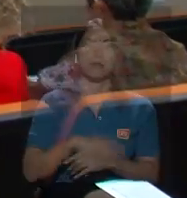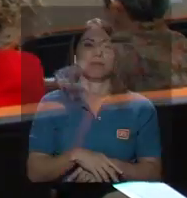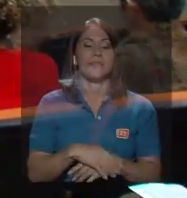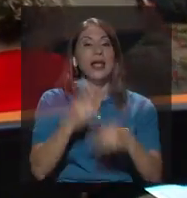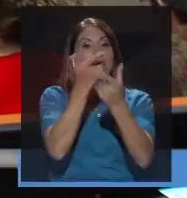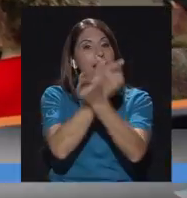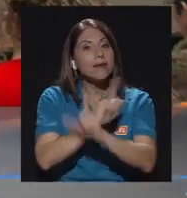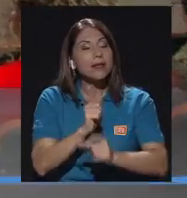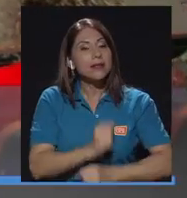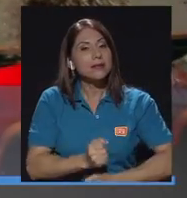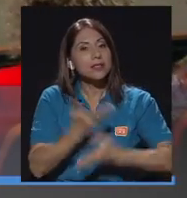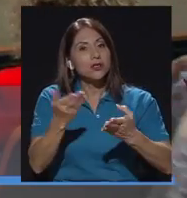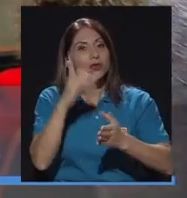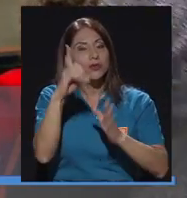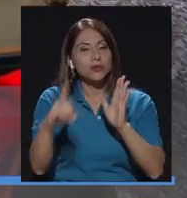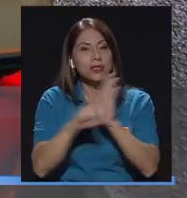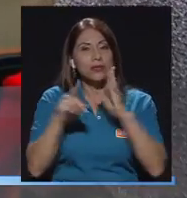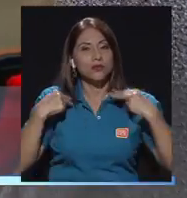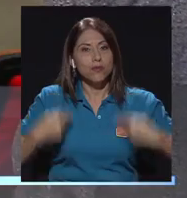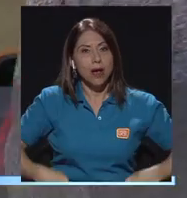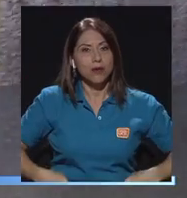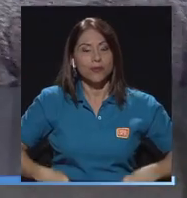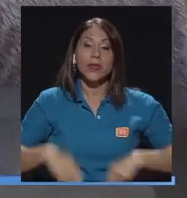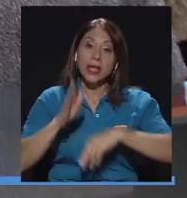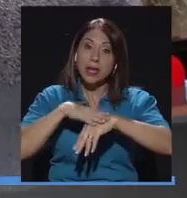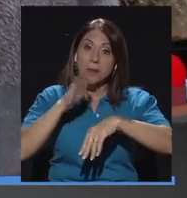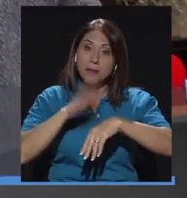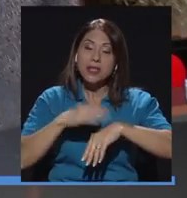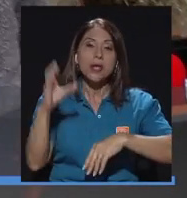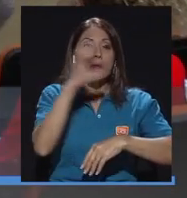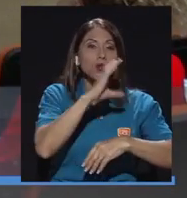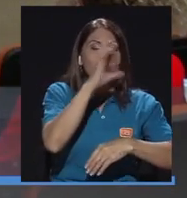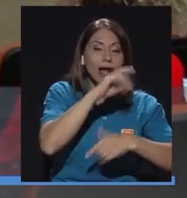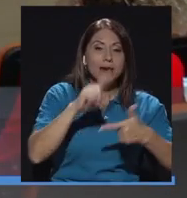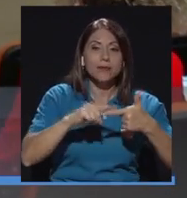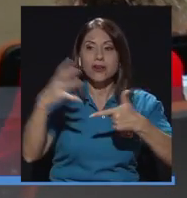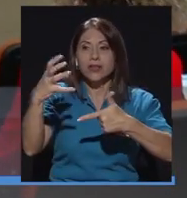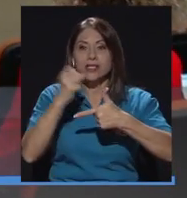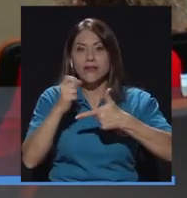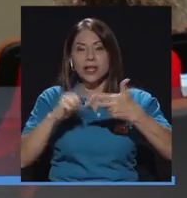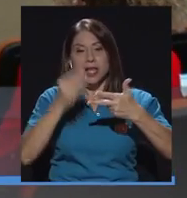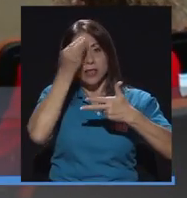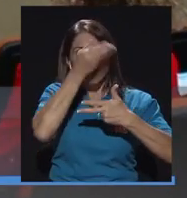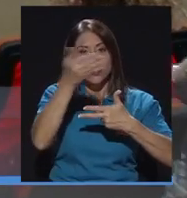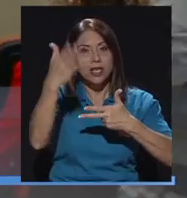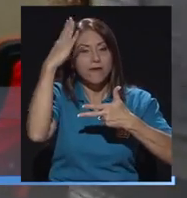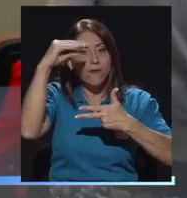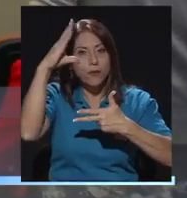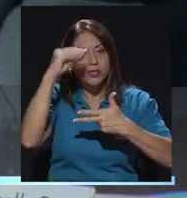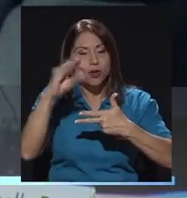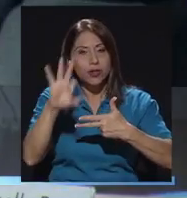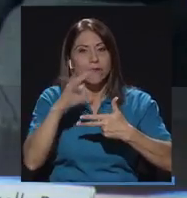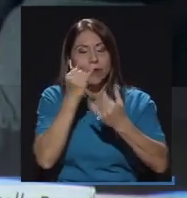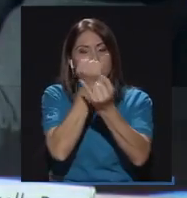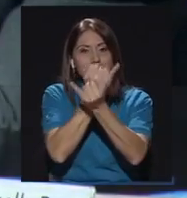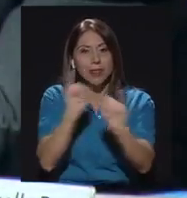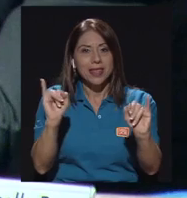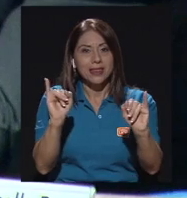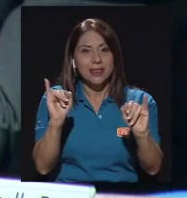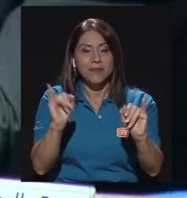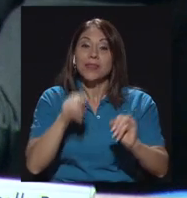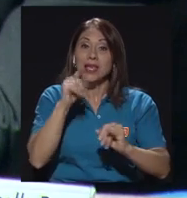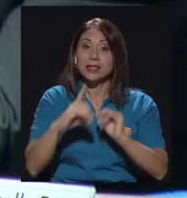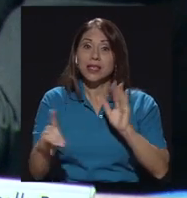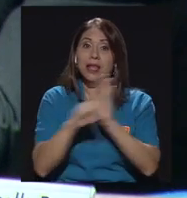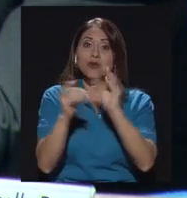La libertad de expresión es un derecho humano que permite buscar, recibir y difundir informaciones de forma independiente. Este derecho es el